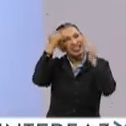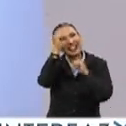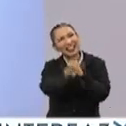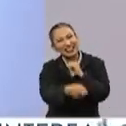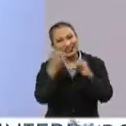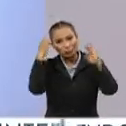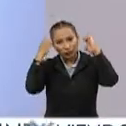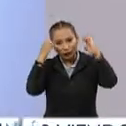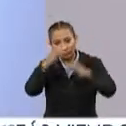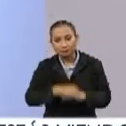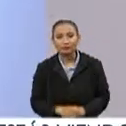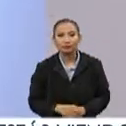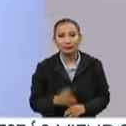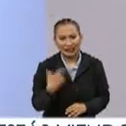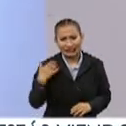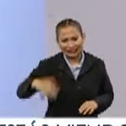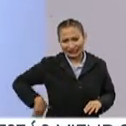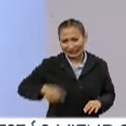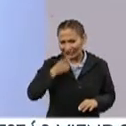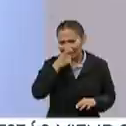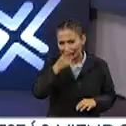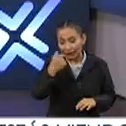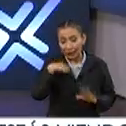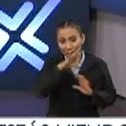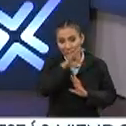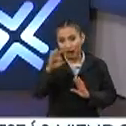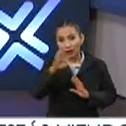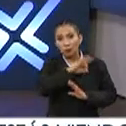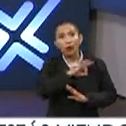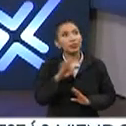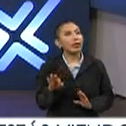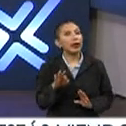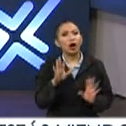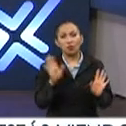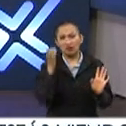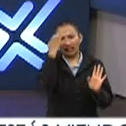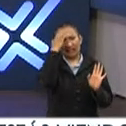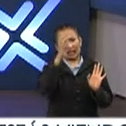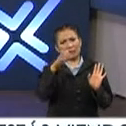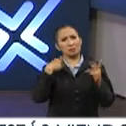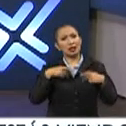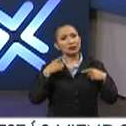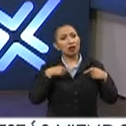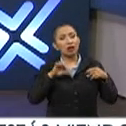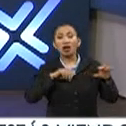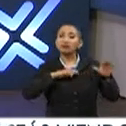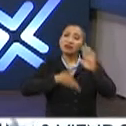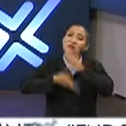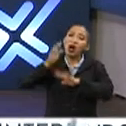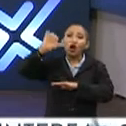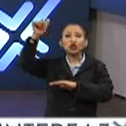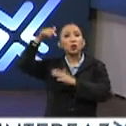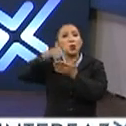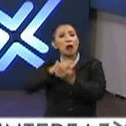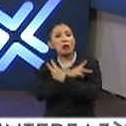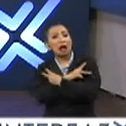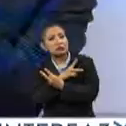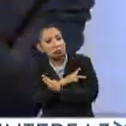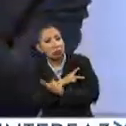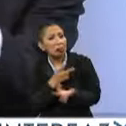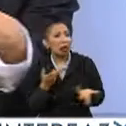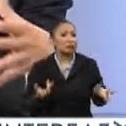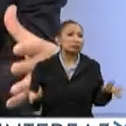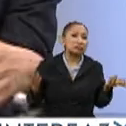puedan verla todavía. Sí, porque además me decías que, bueno, estas fechas pueden llegar a ser un poco extrañas, la gente se mueve o sale de